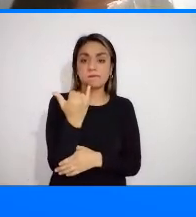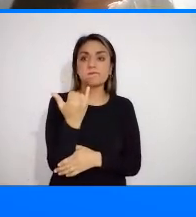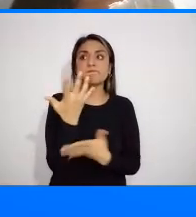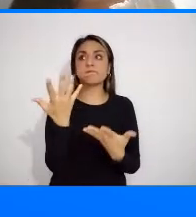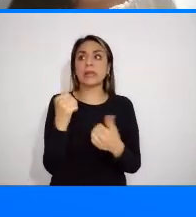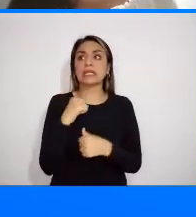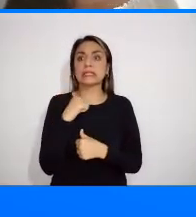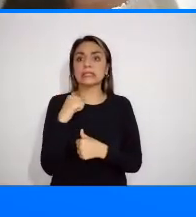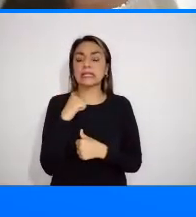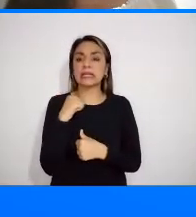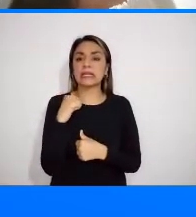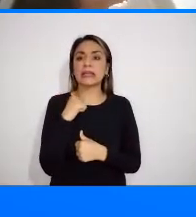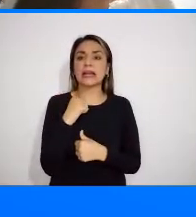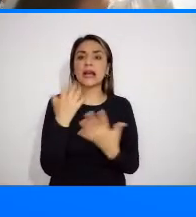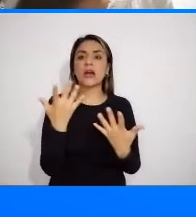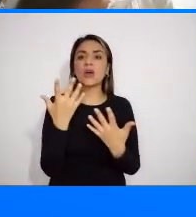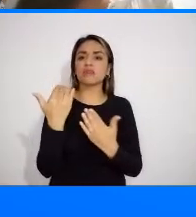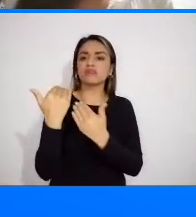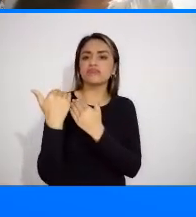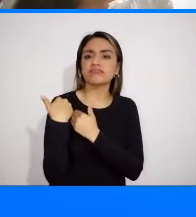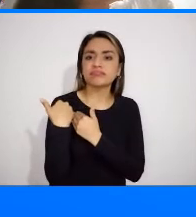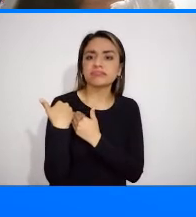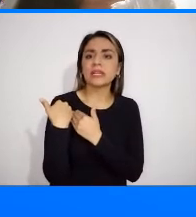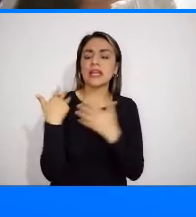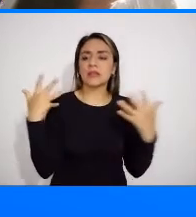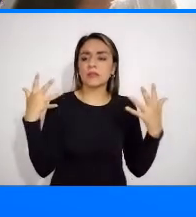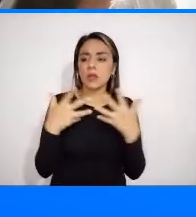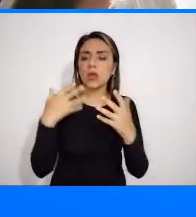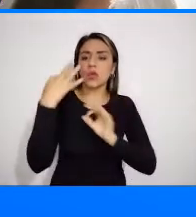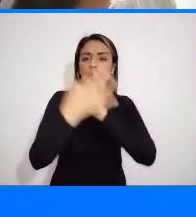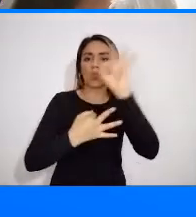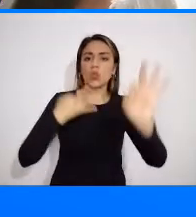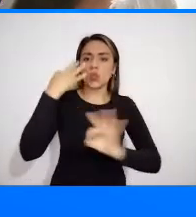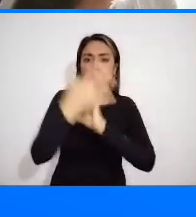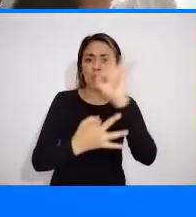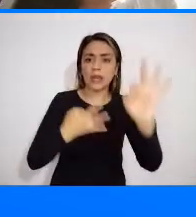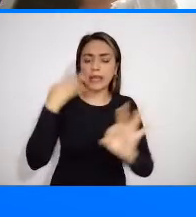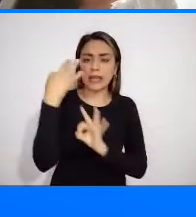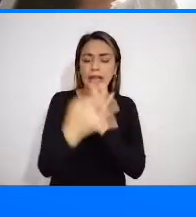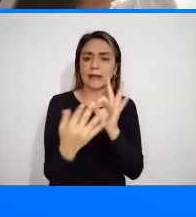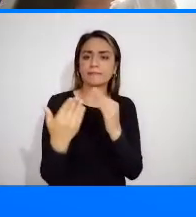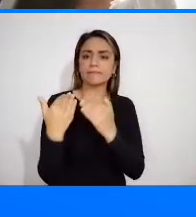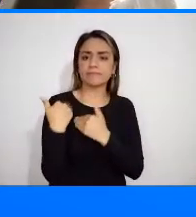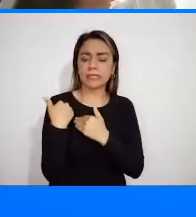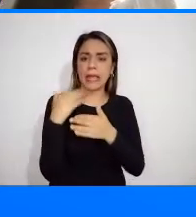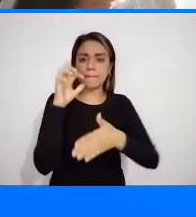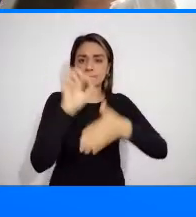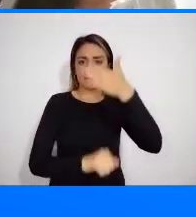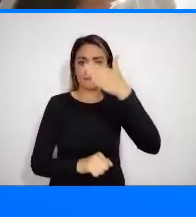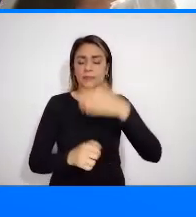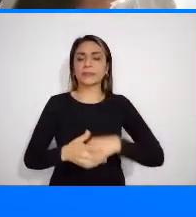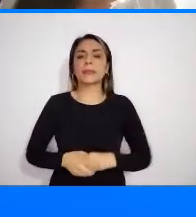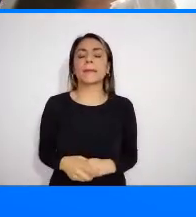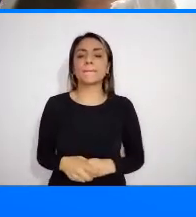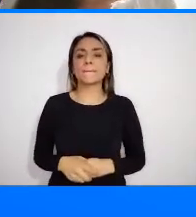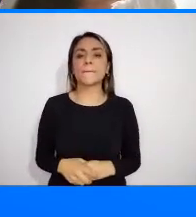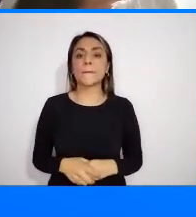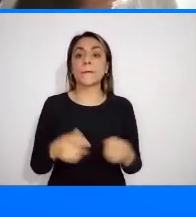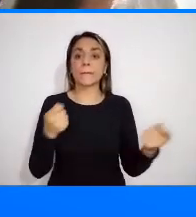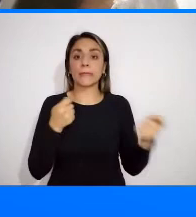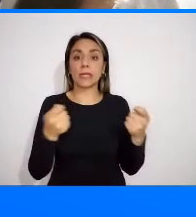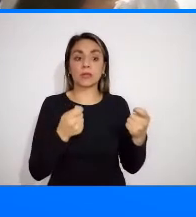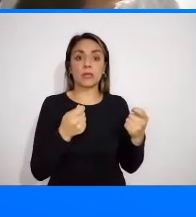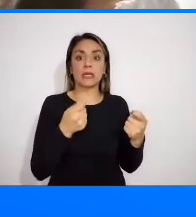como esa responsabilidad de cuidar y de mitigar. Entonces los